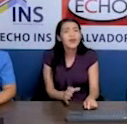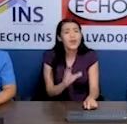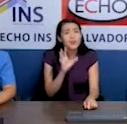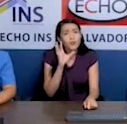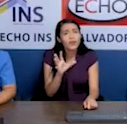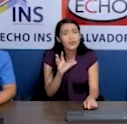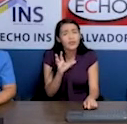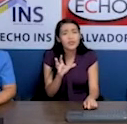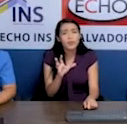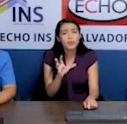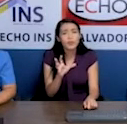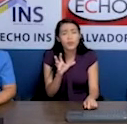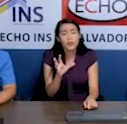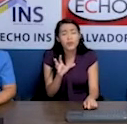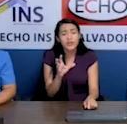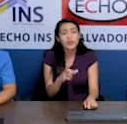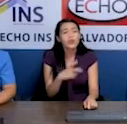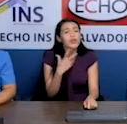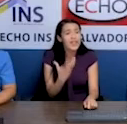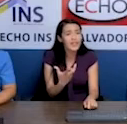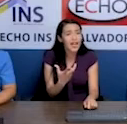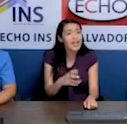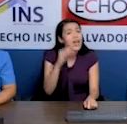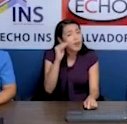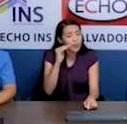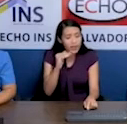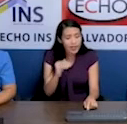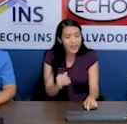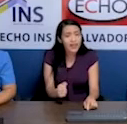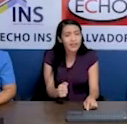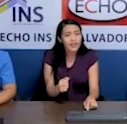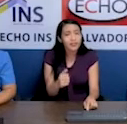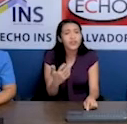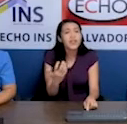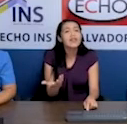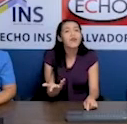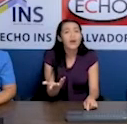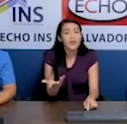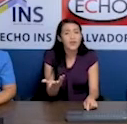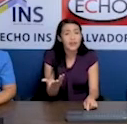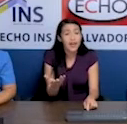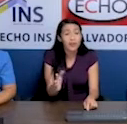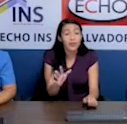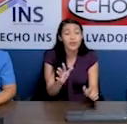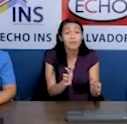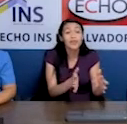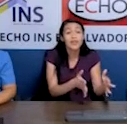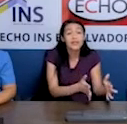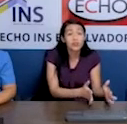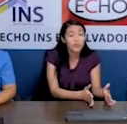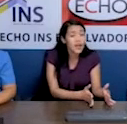Entonces, un cuadro de síndrome convulsivo nos reta a poder ir descartando qué lo ha originado,